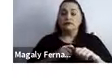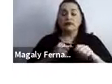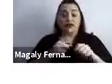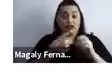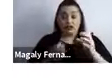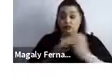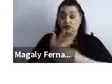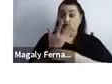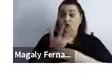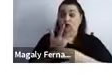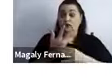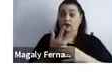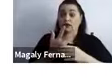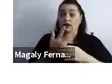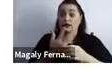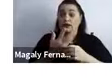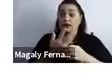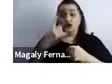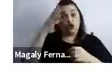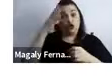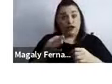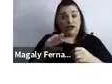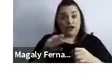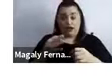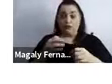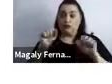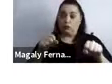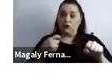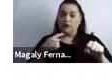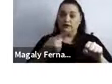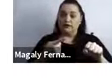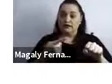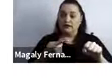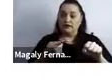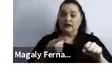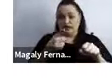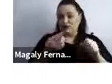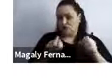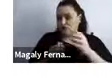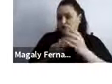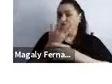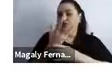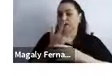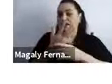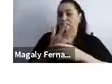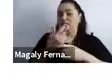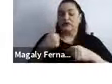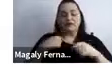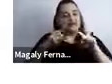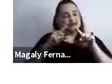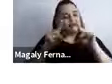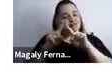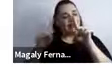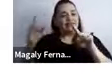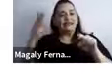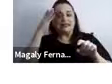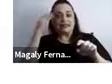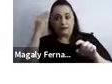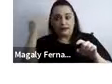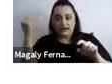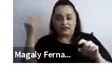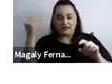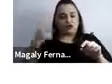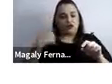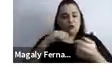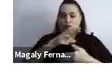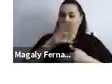surgen, yo creo que viene bien decirlo, surgen de mis diferentes experiencias, como todo